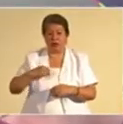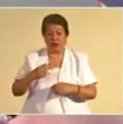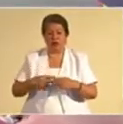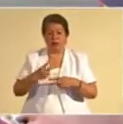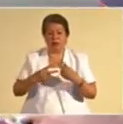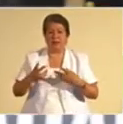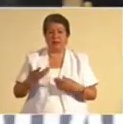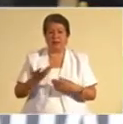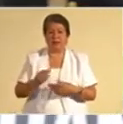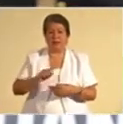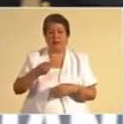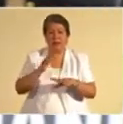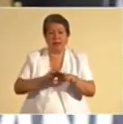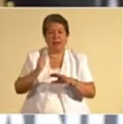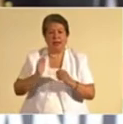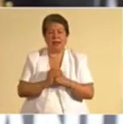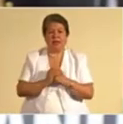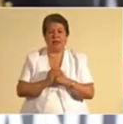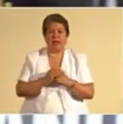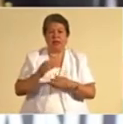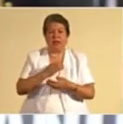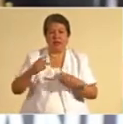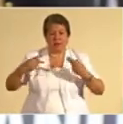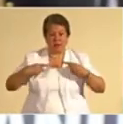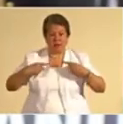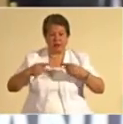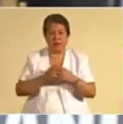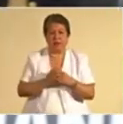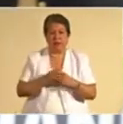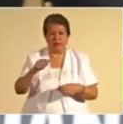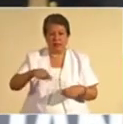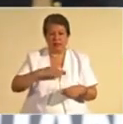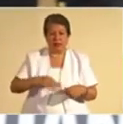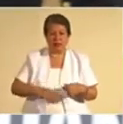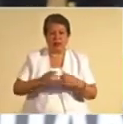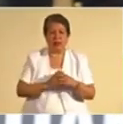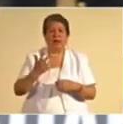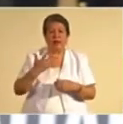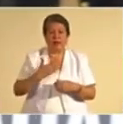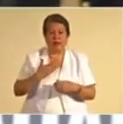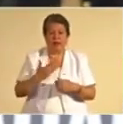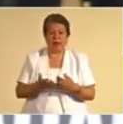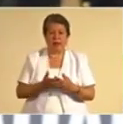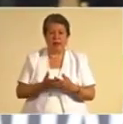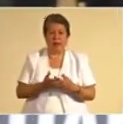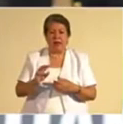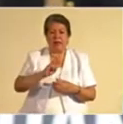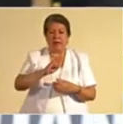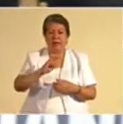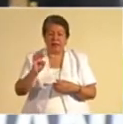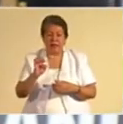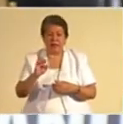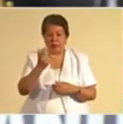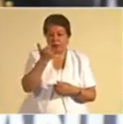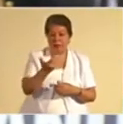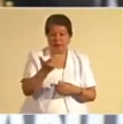es que más de los ciudadanos de Toluca tengan por lo menos 300 pesos